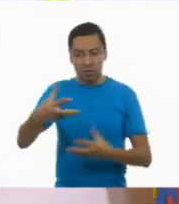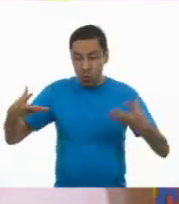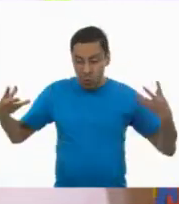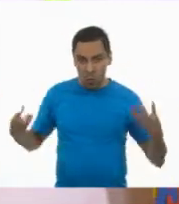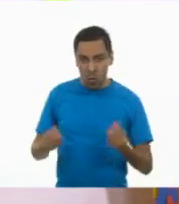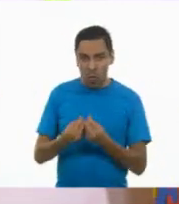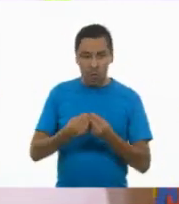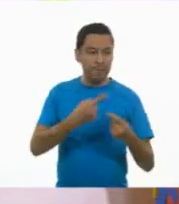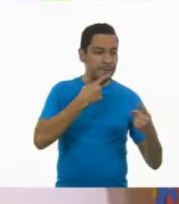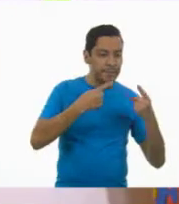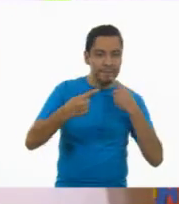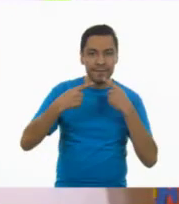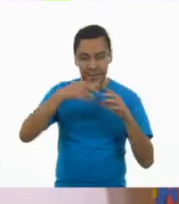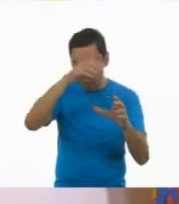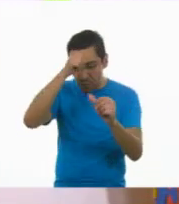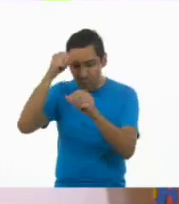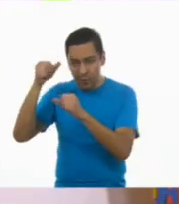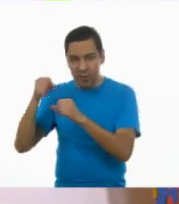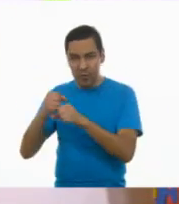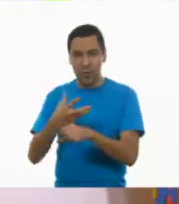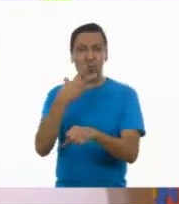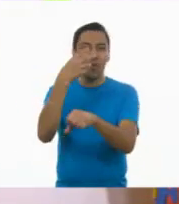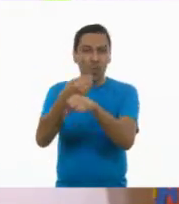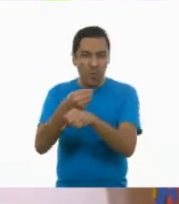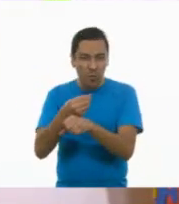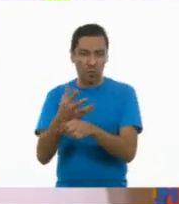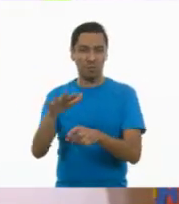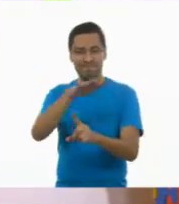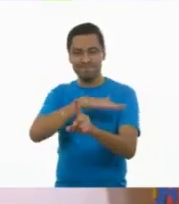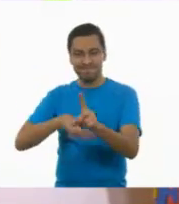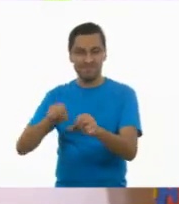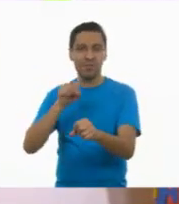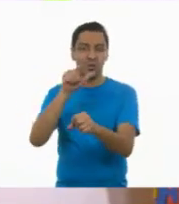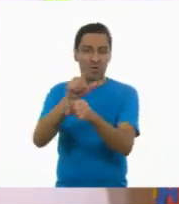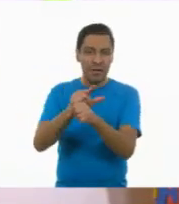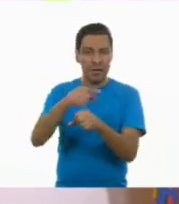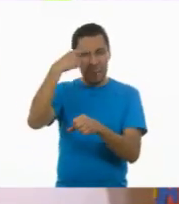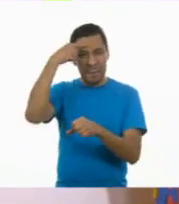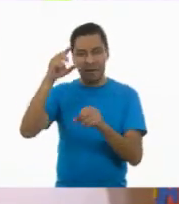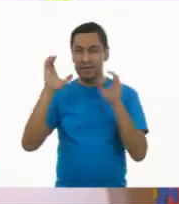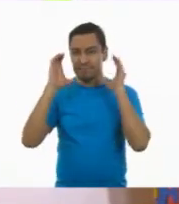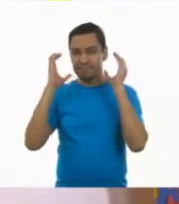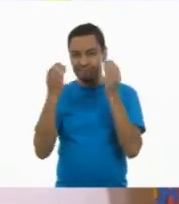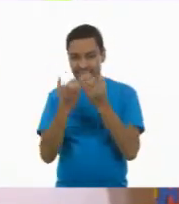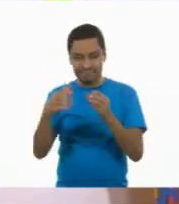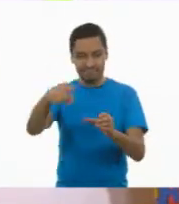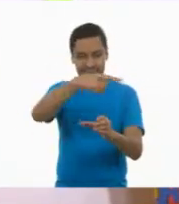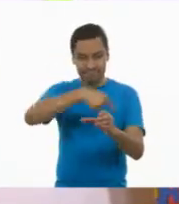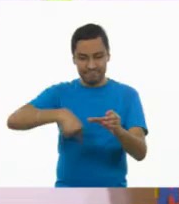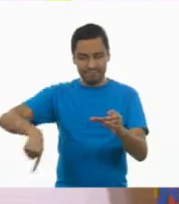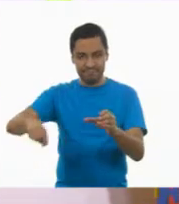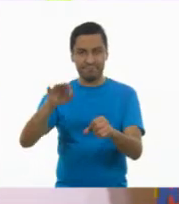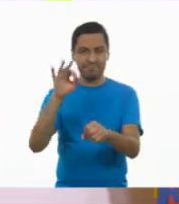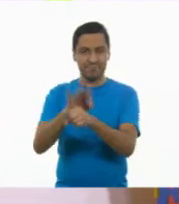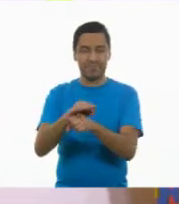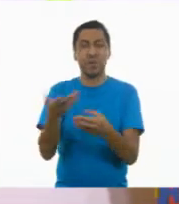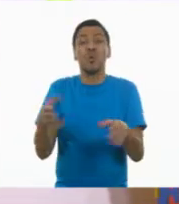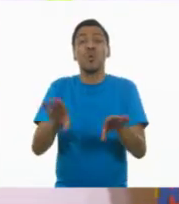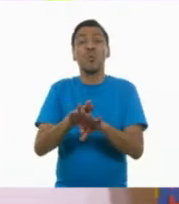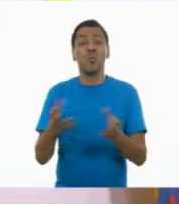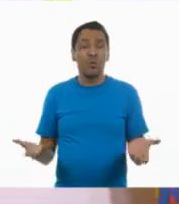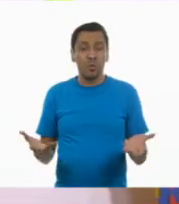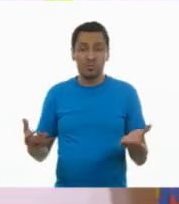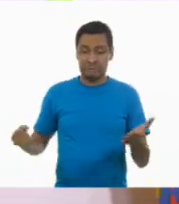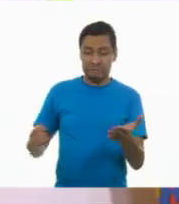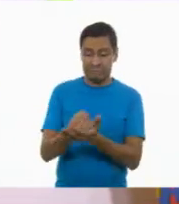colectivas, en la solución de problemas sociales para beneficio de la sociedad y mejorar su calidad de vida, en las que